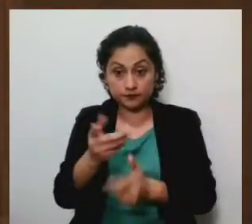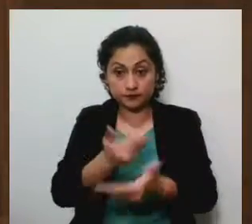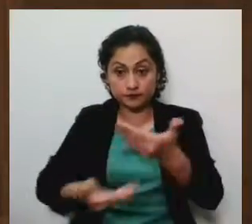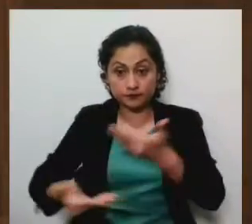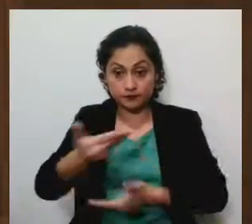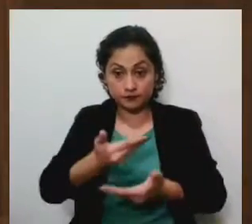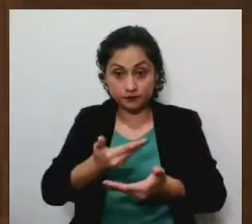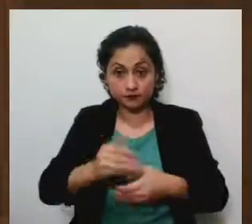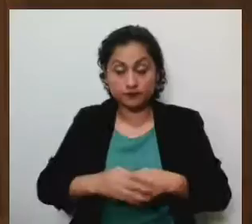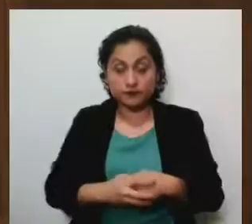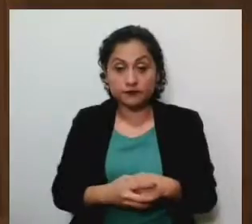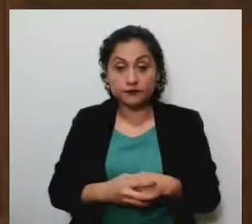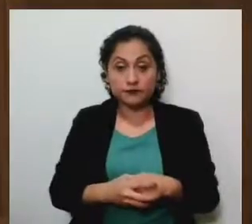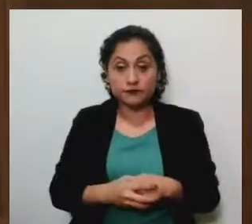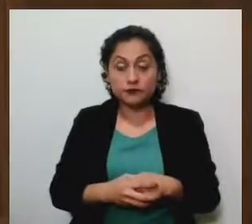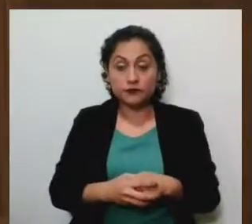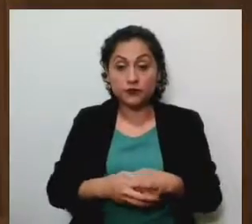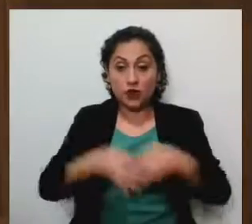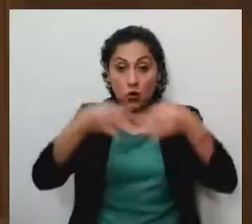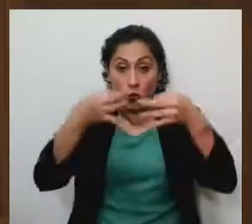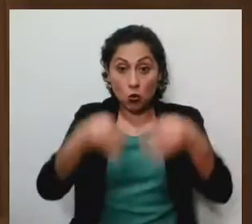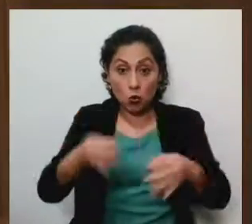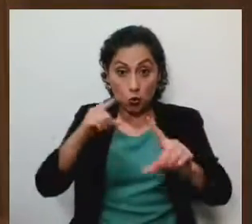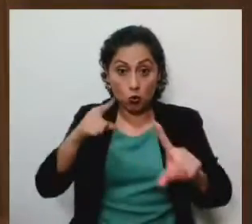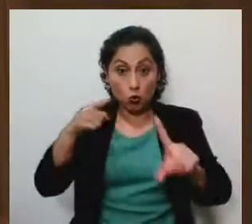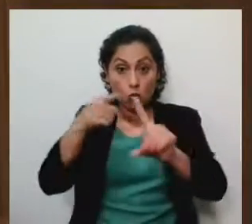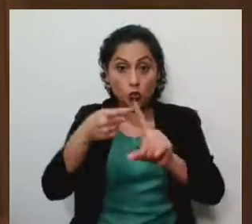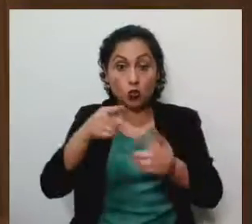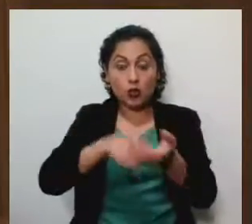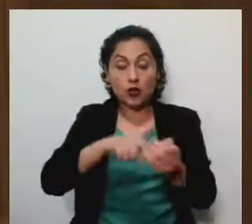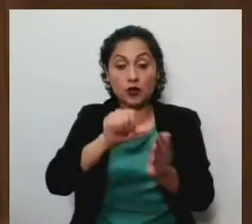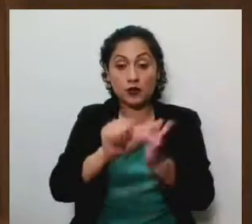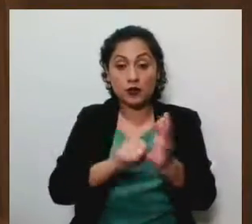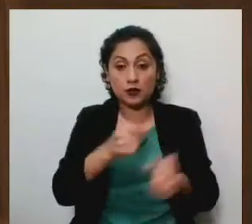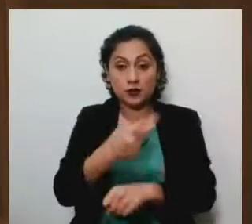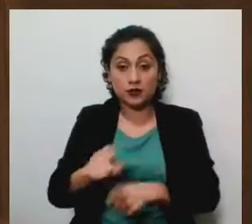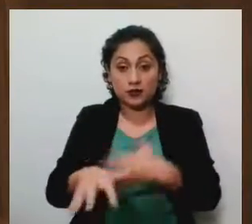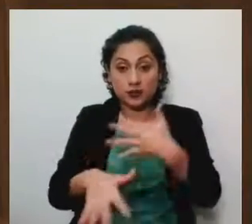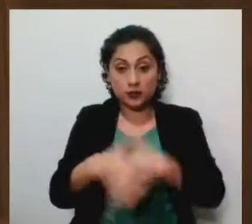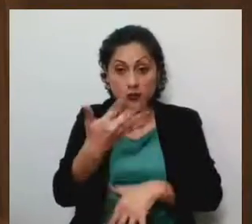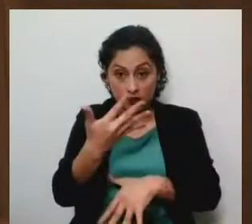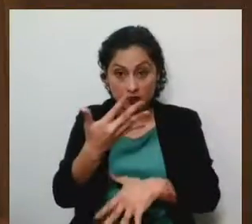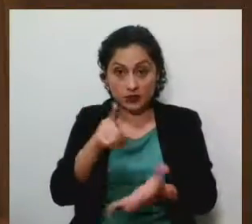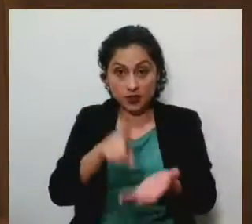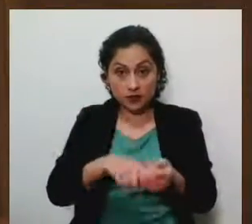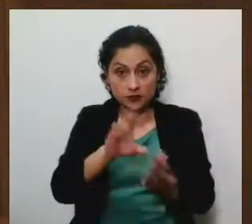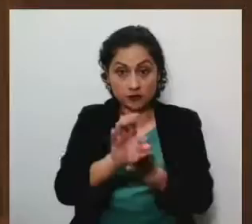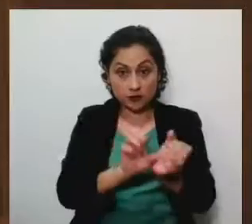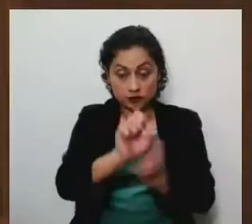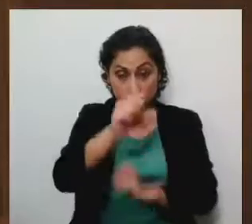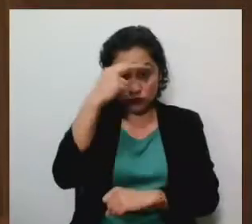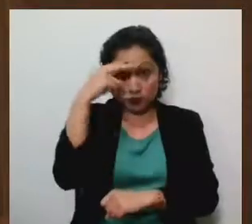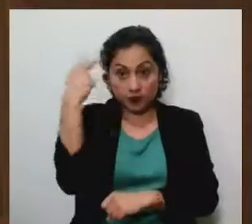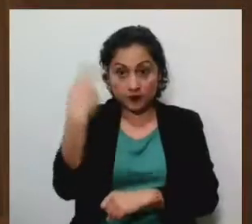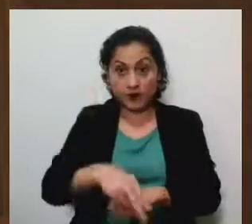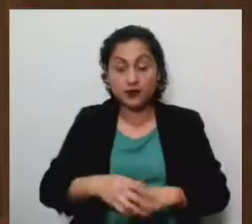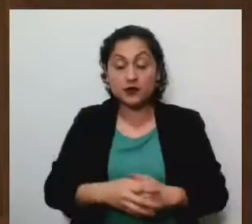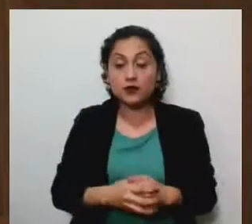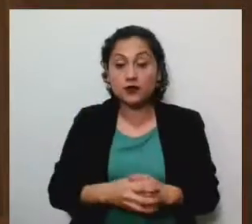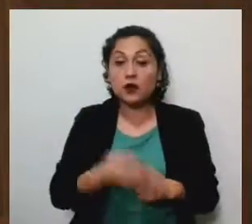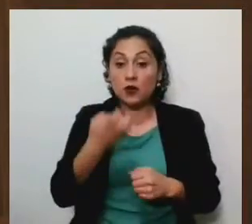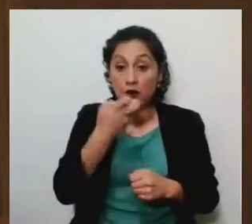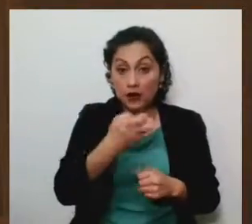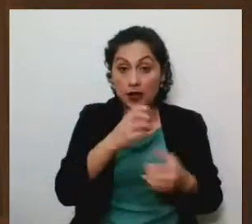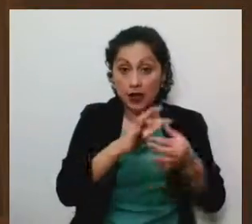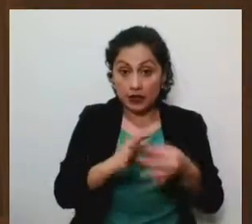Su fundamento se encuentra establecido en el artículo 115 de la Constitución Política de los Estados Unidos Mexicanos, de cuyo texto se desprende que el municipio